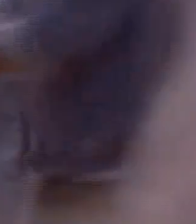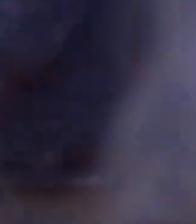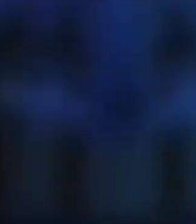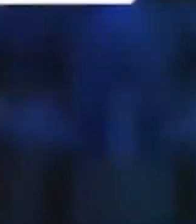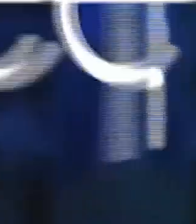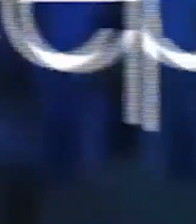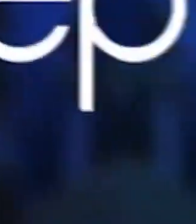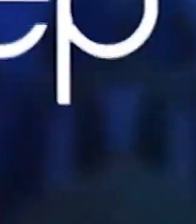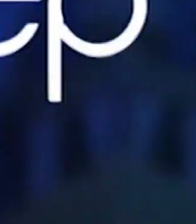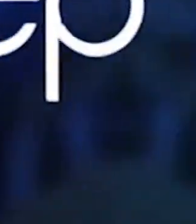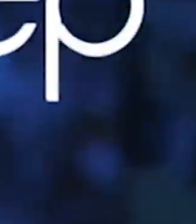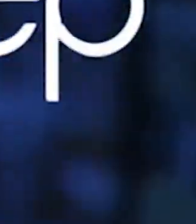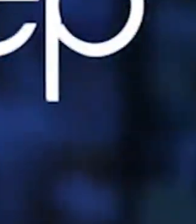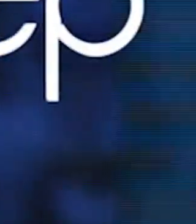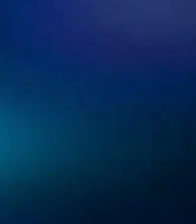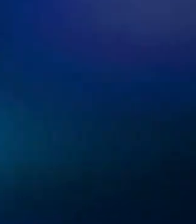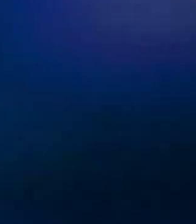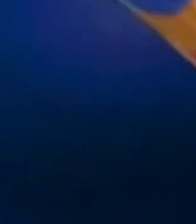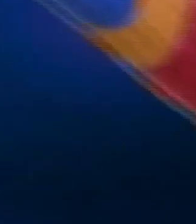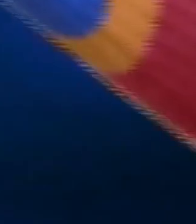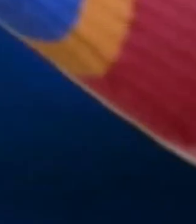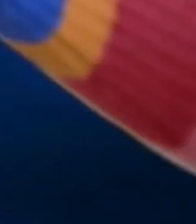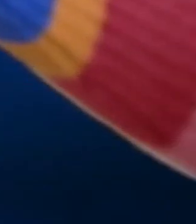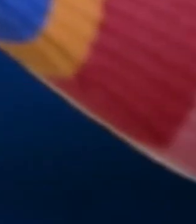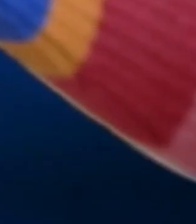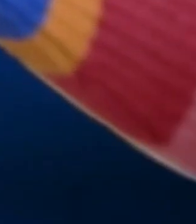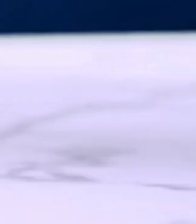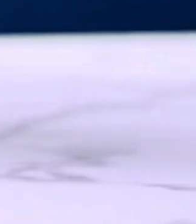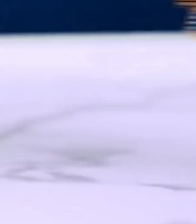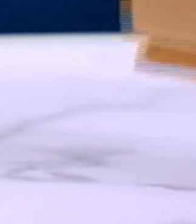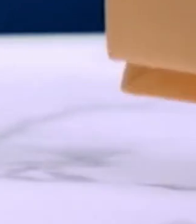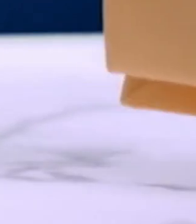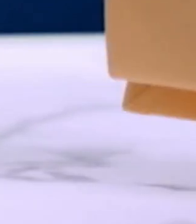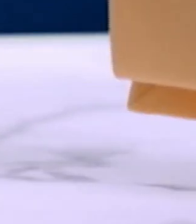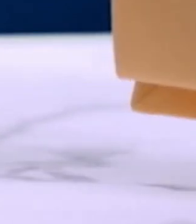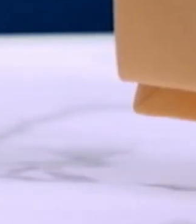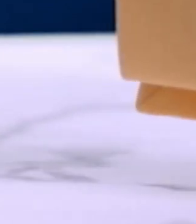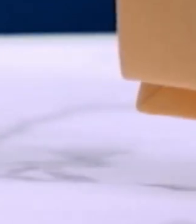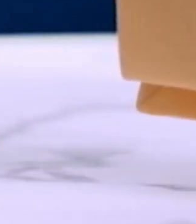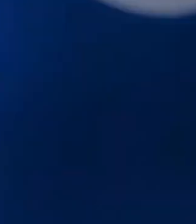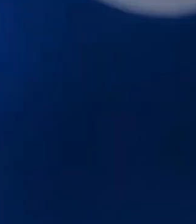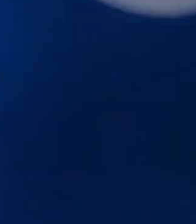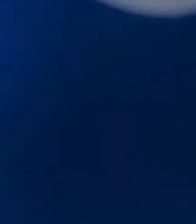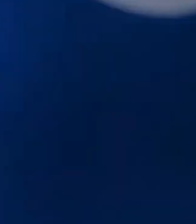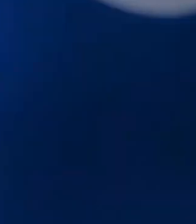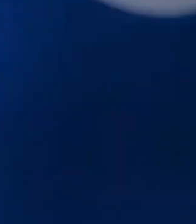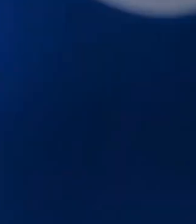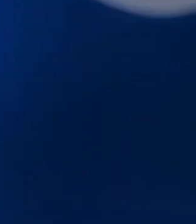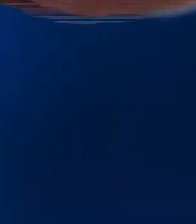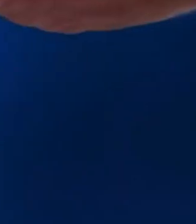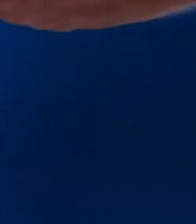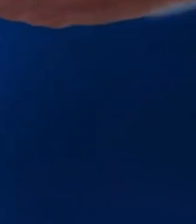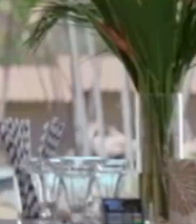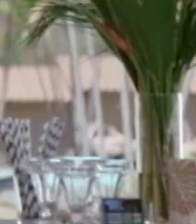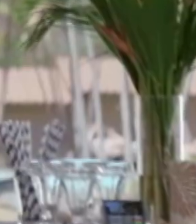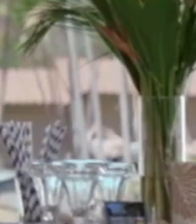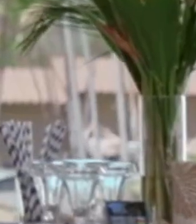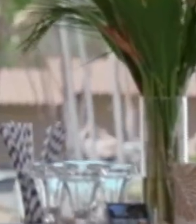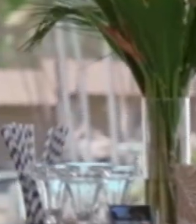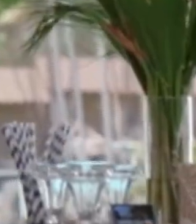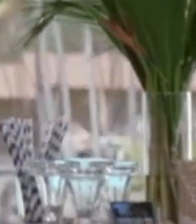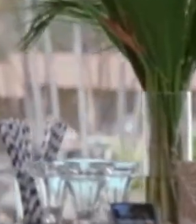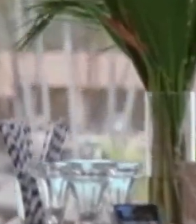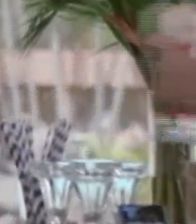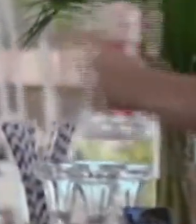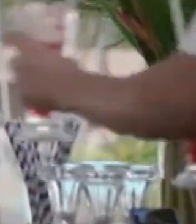Ponete al ritmo de Bip, la nueva billetera electrónica del BCR para hacer compras con tu celular Android de forma fácil y segura. Con